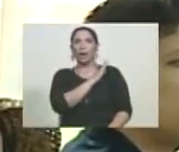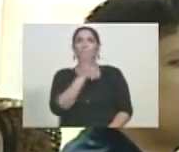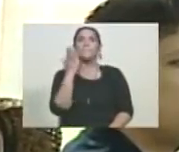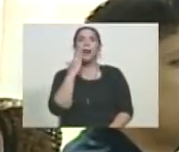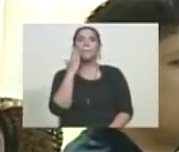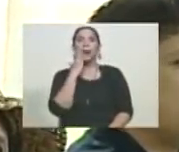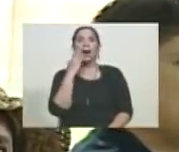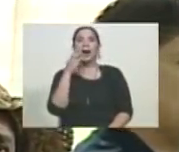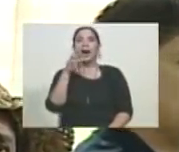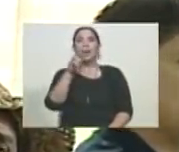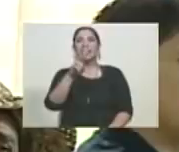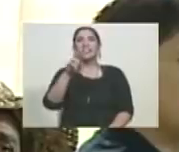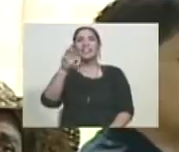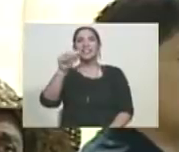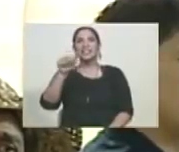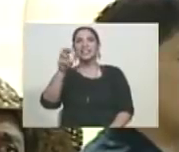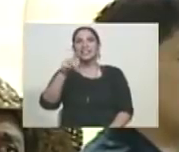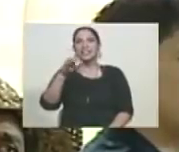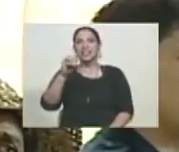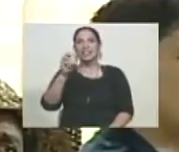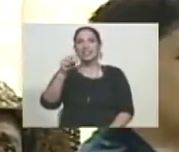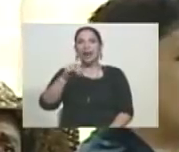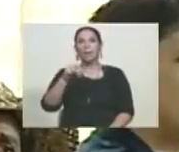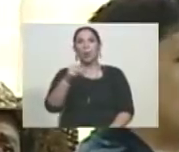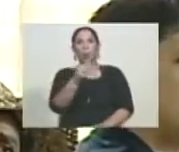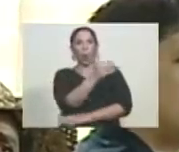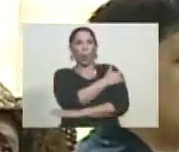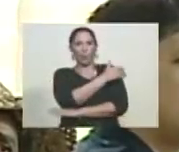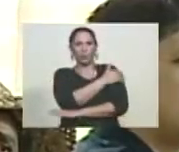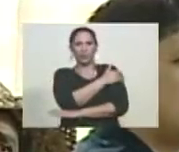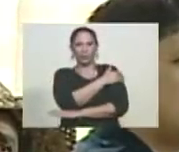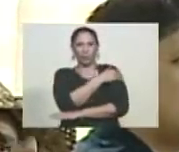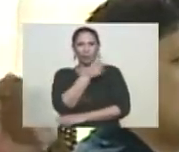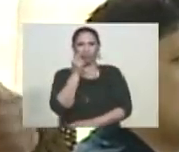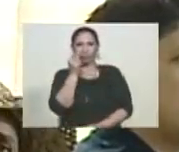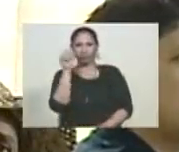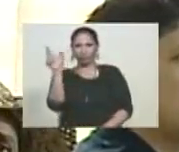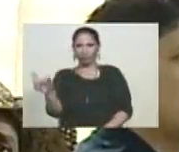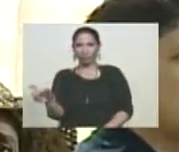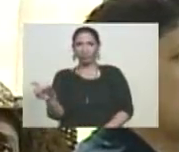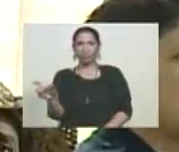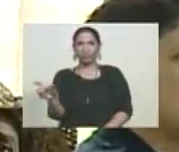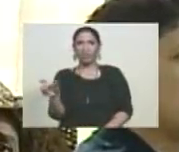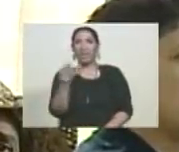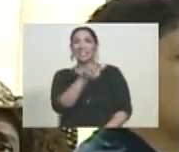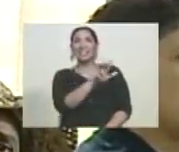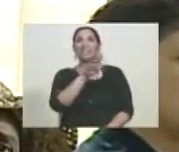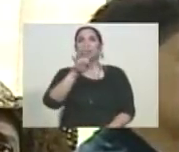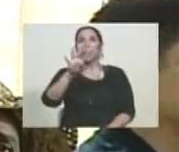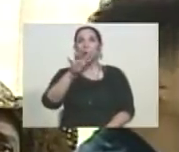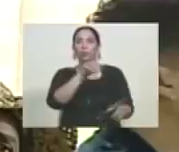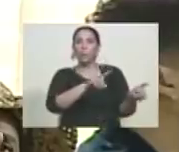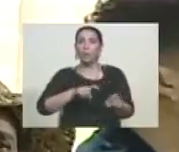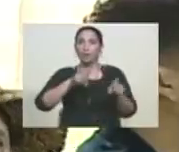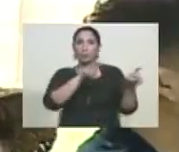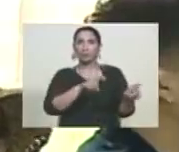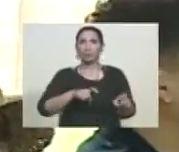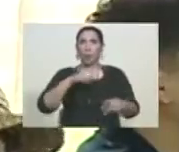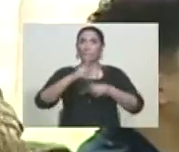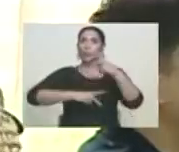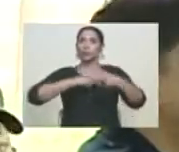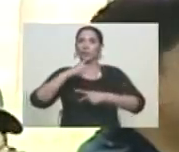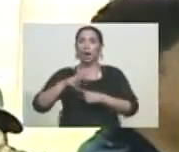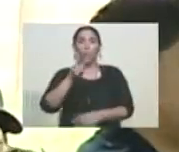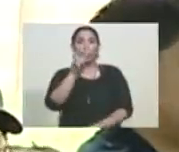Muchacho, Madre Auxiliadora Bracho de Muchacho, donde tenemos los 34 campesinos procesados, 2 menores de